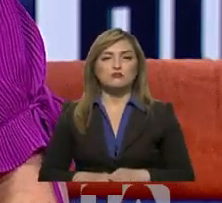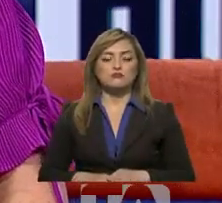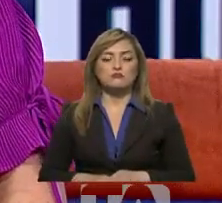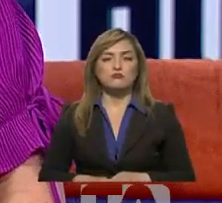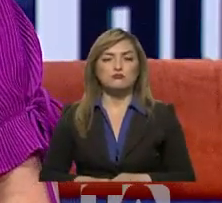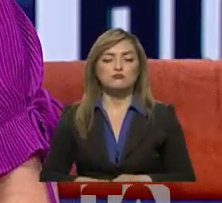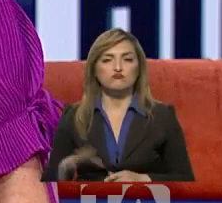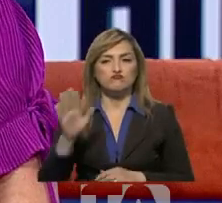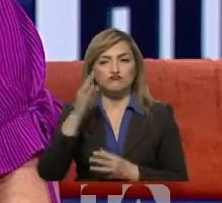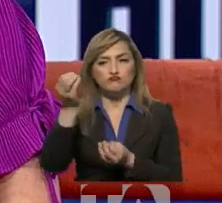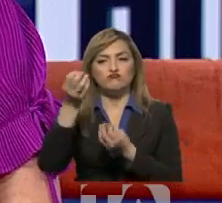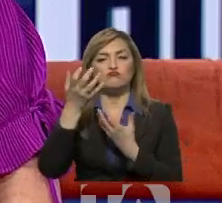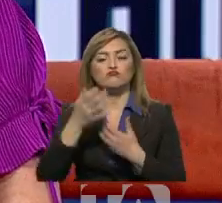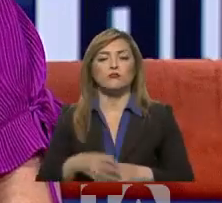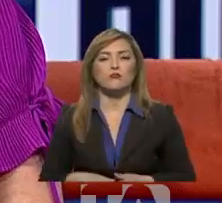Hola, Angie, cuéntanos.